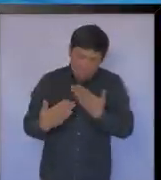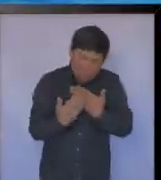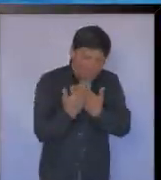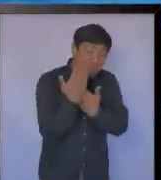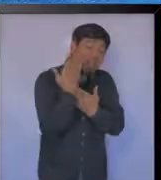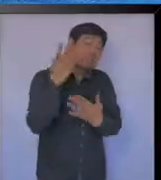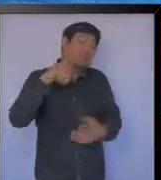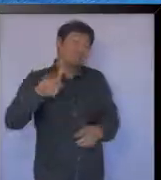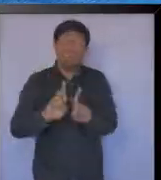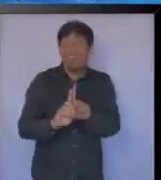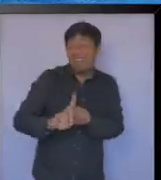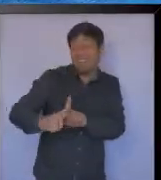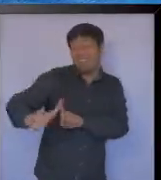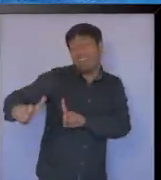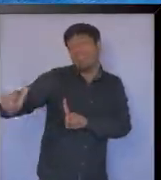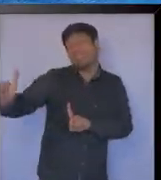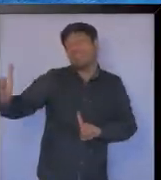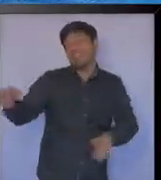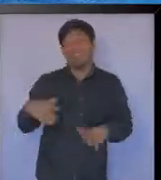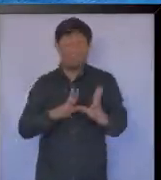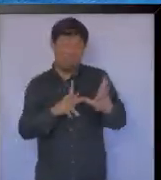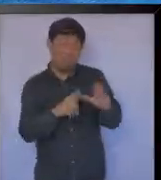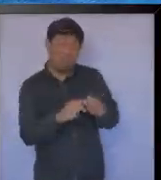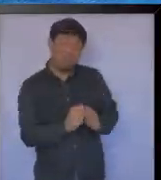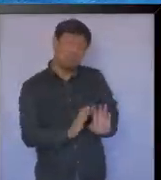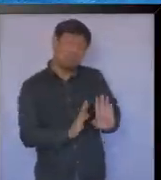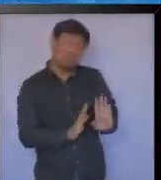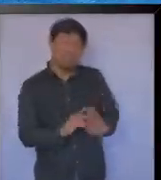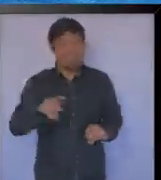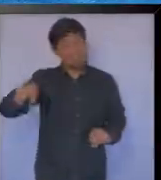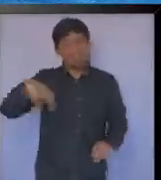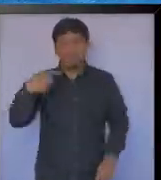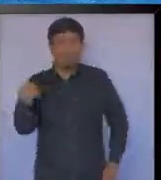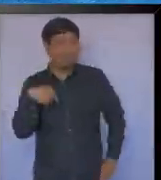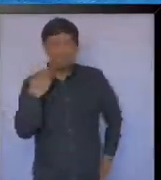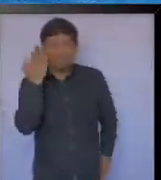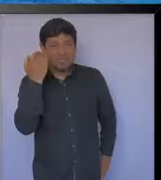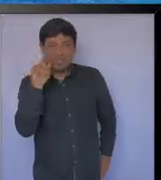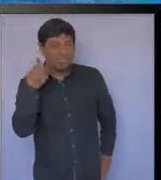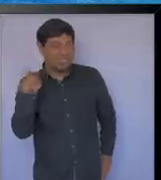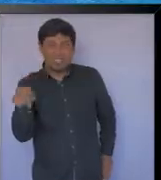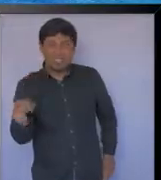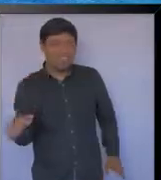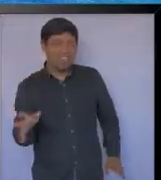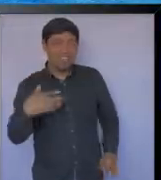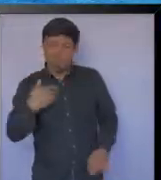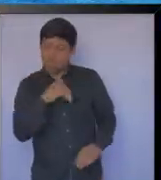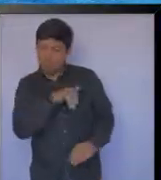de la familia, no saben si regresan o el mar los llevará.